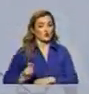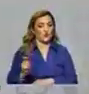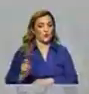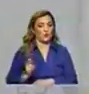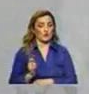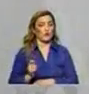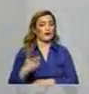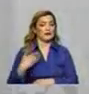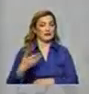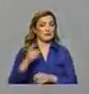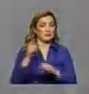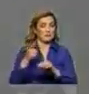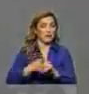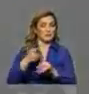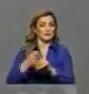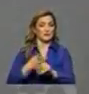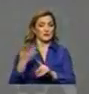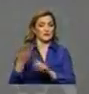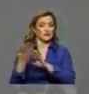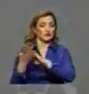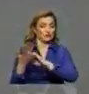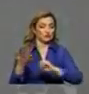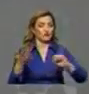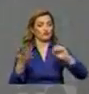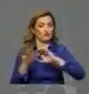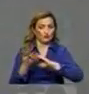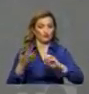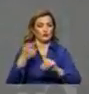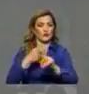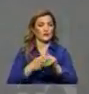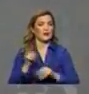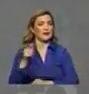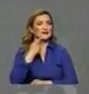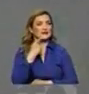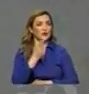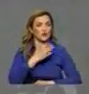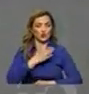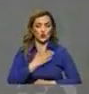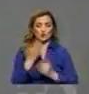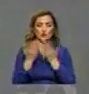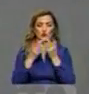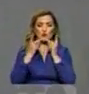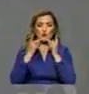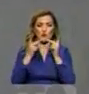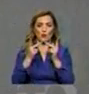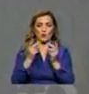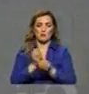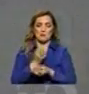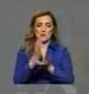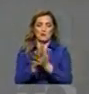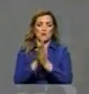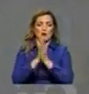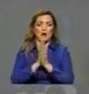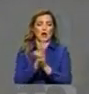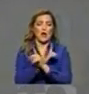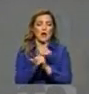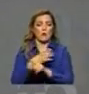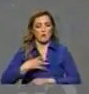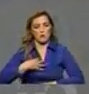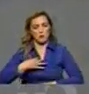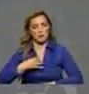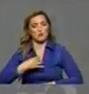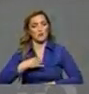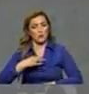movimiento. Yo, en mi calidad de servidora pública, solicito y autorizo de manera expresa, libre y voluntaria, realice el débito